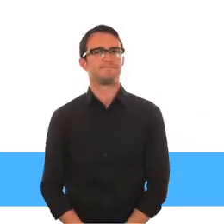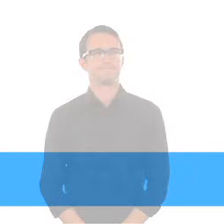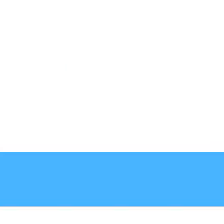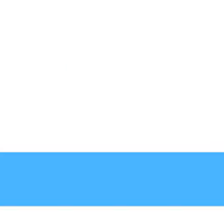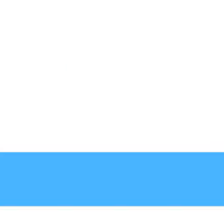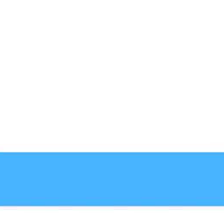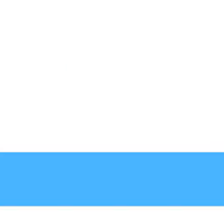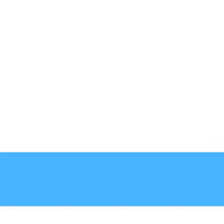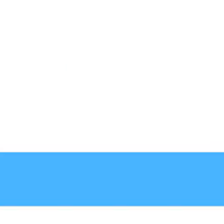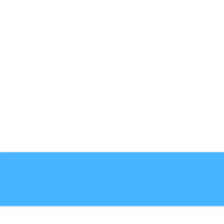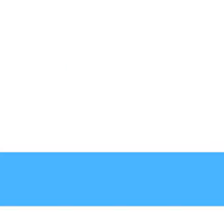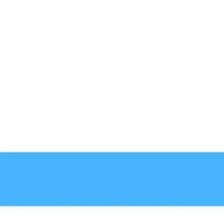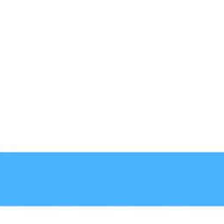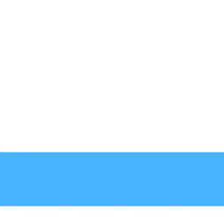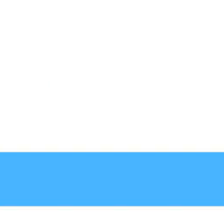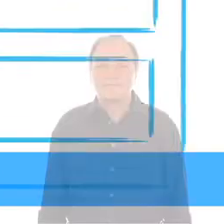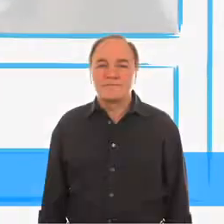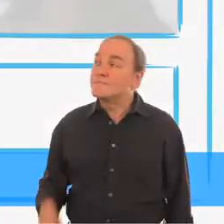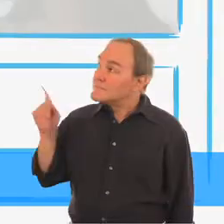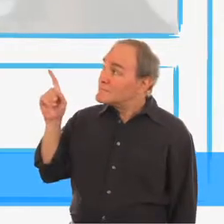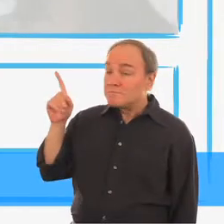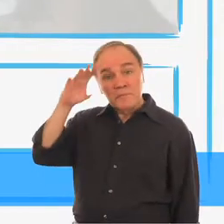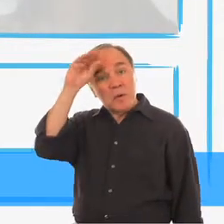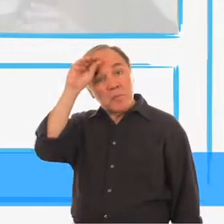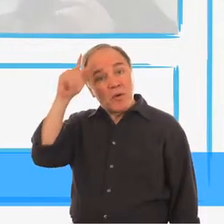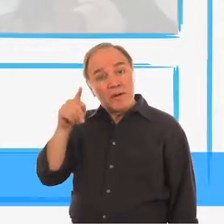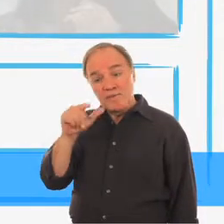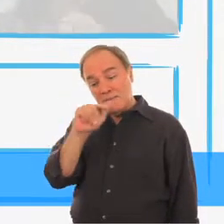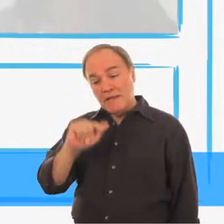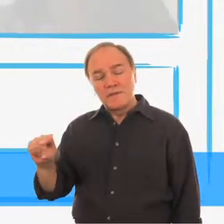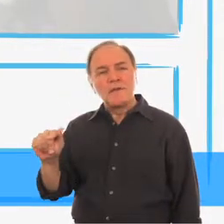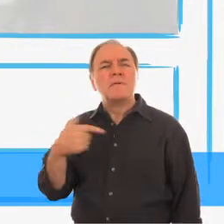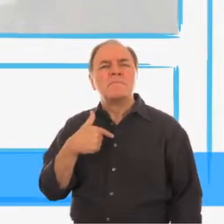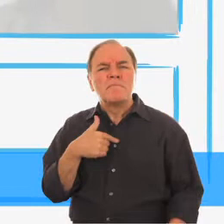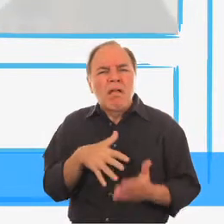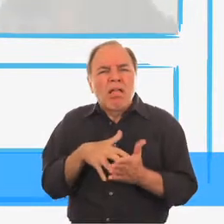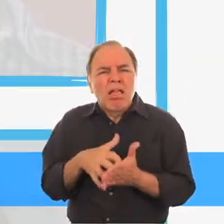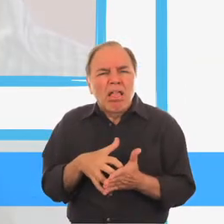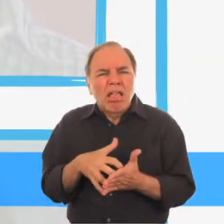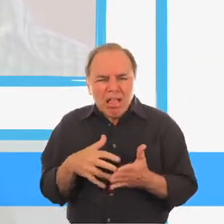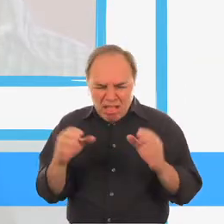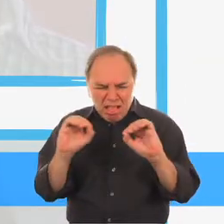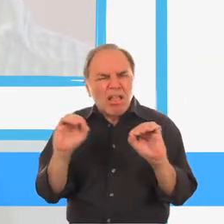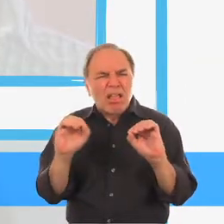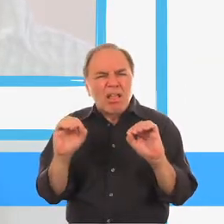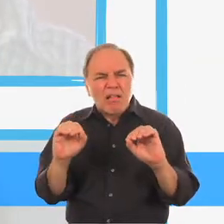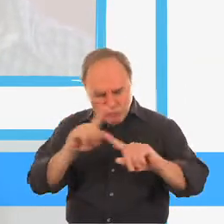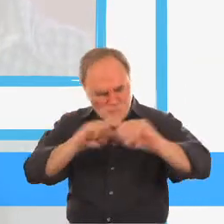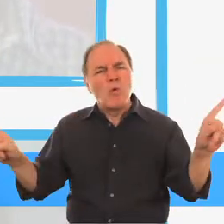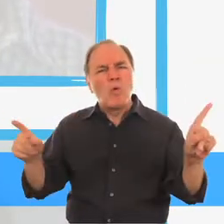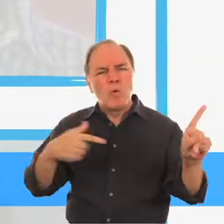discapacidades a través de una pantalla No soy inútil, indefenso, ni débil. Soy sano